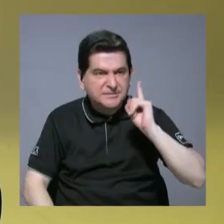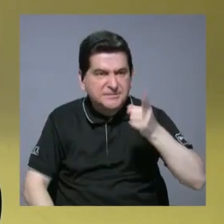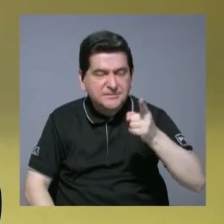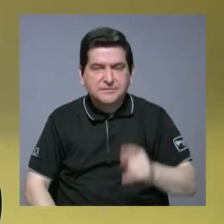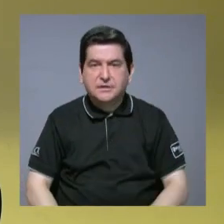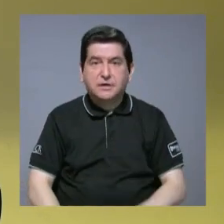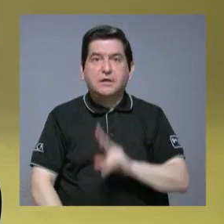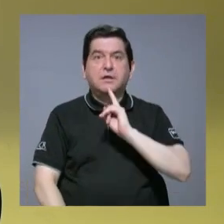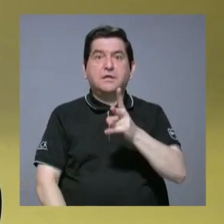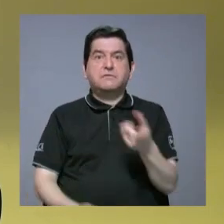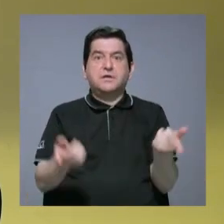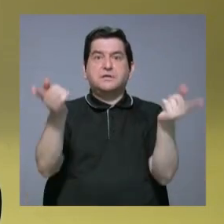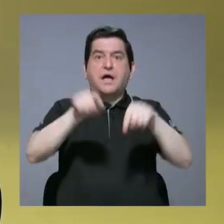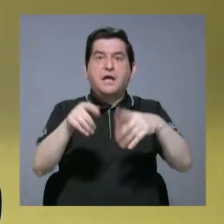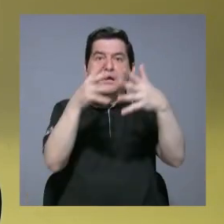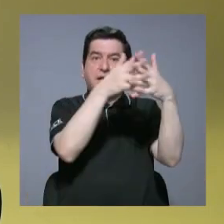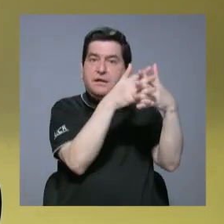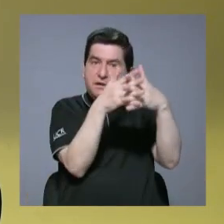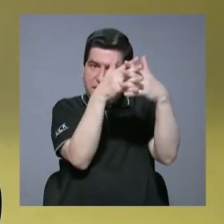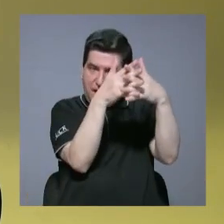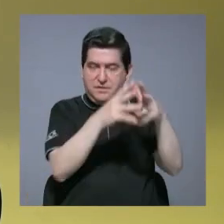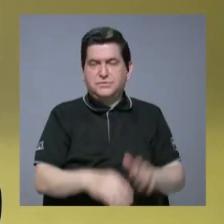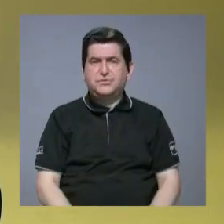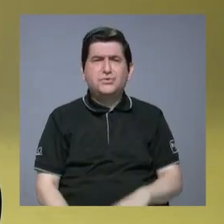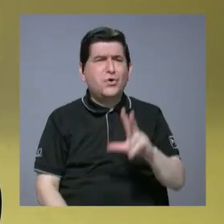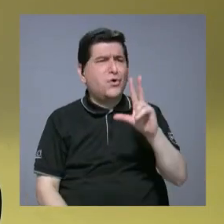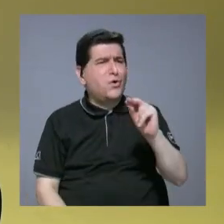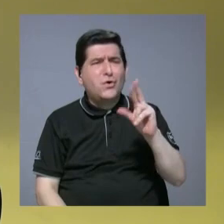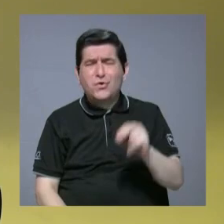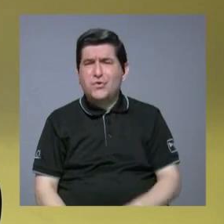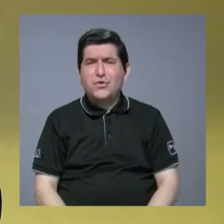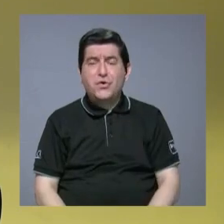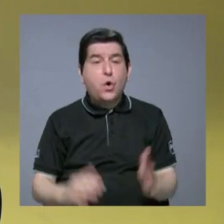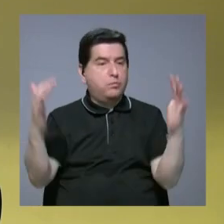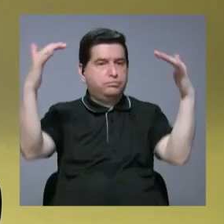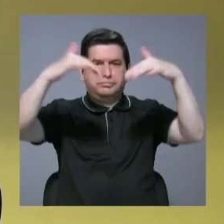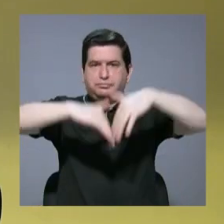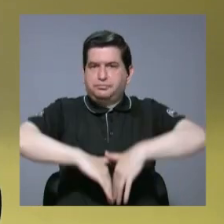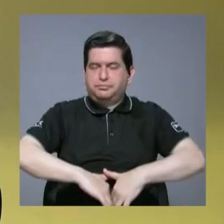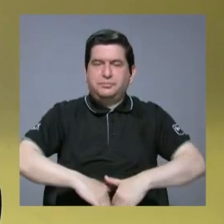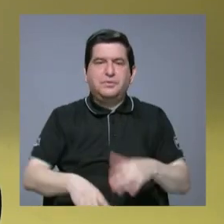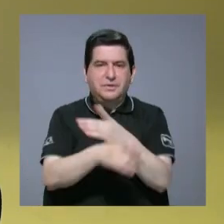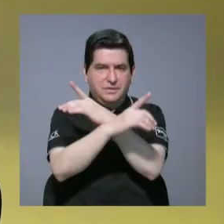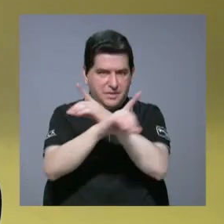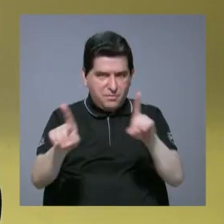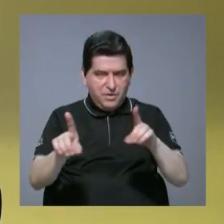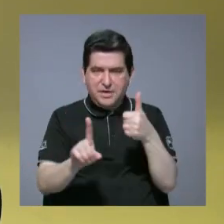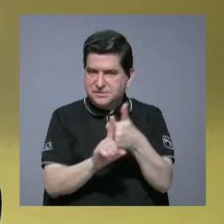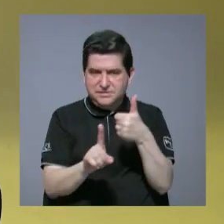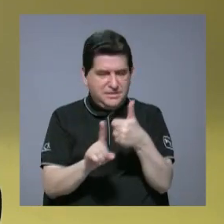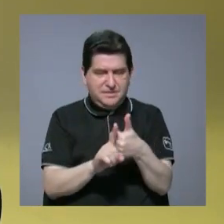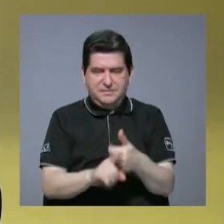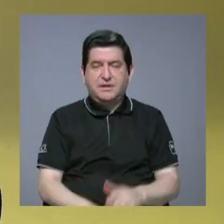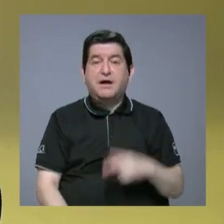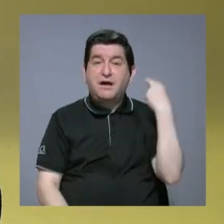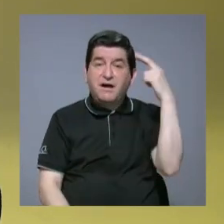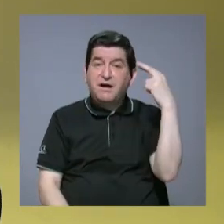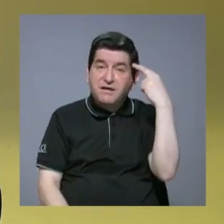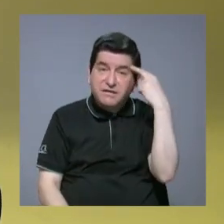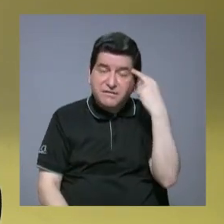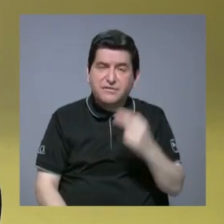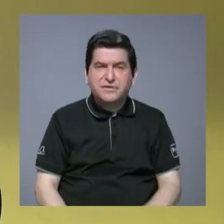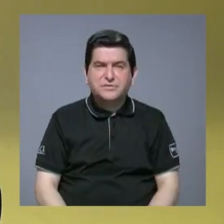y realmente en el caso de Estados Unidos, no es que fuera a colapsar la democracia como tal, debido